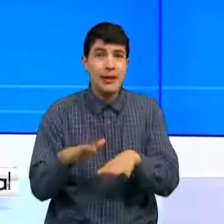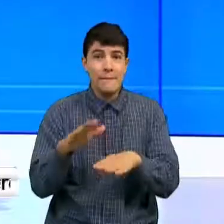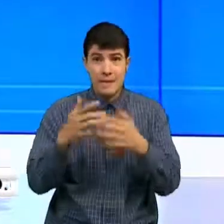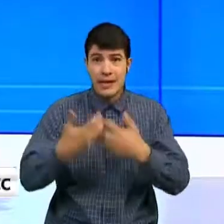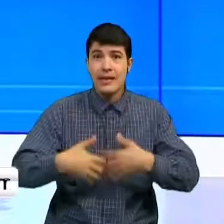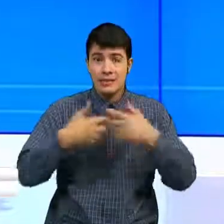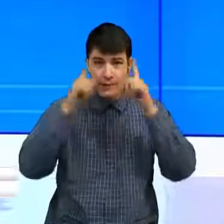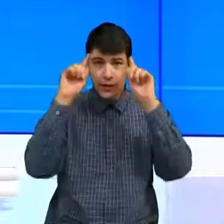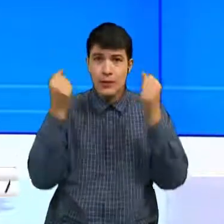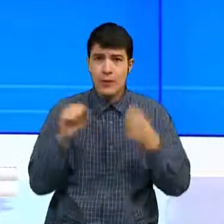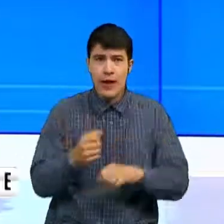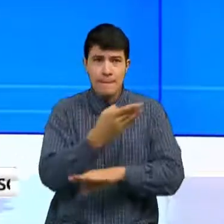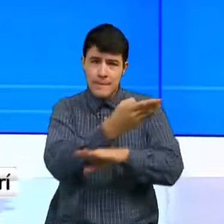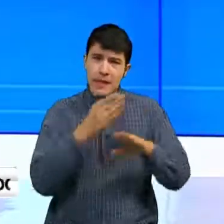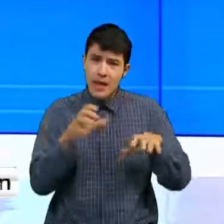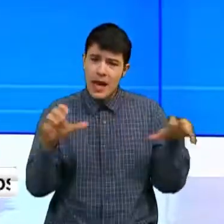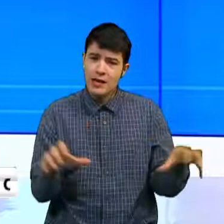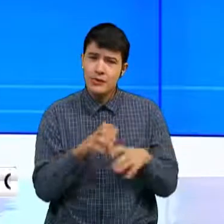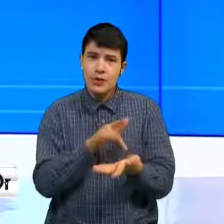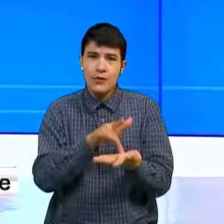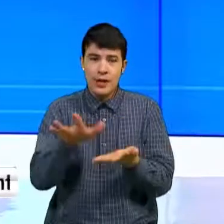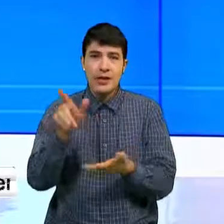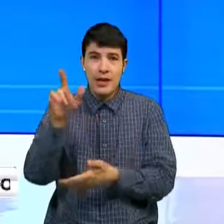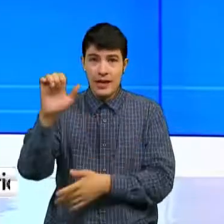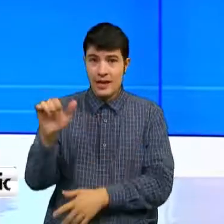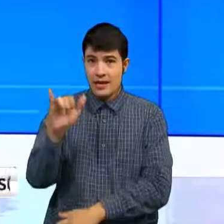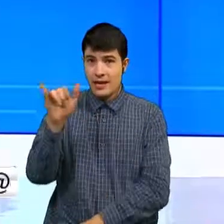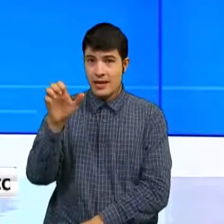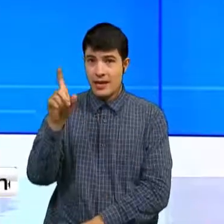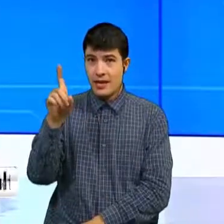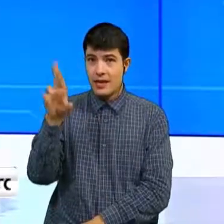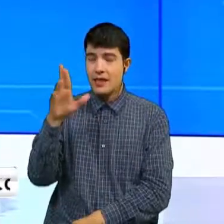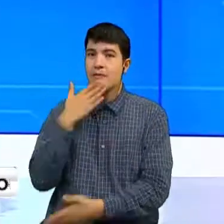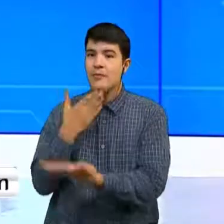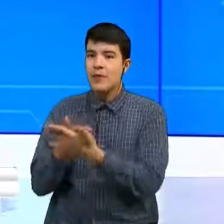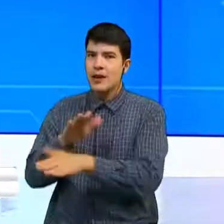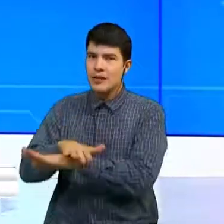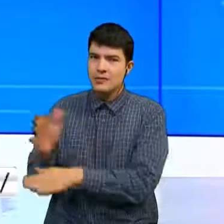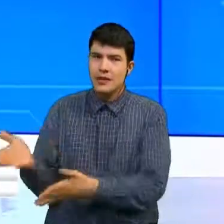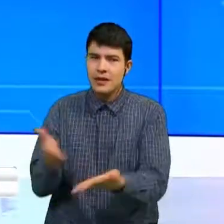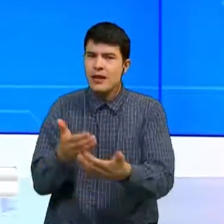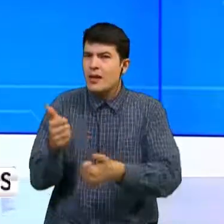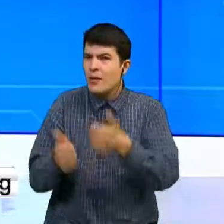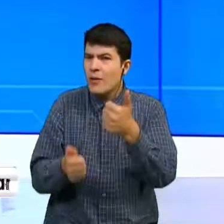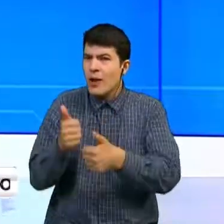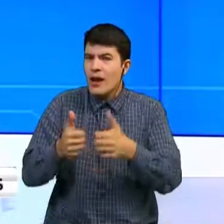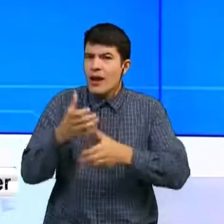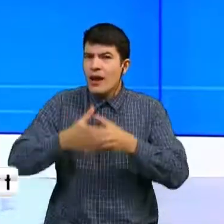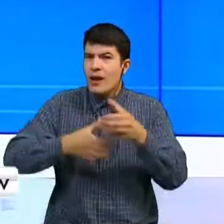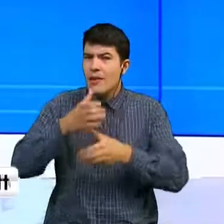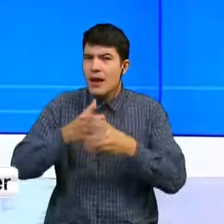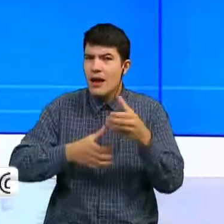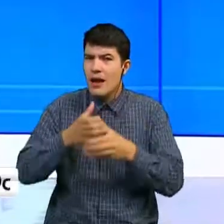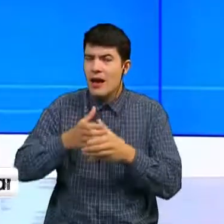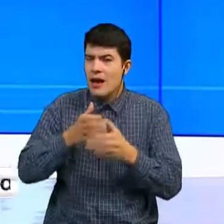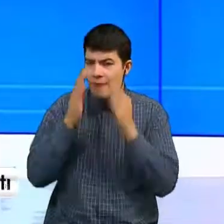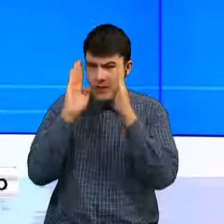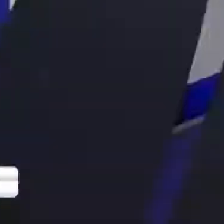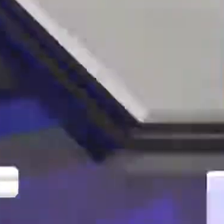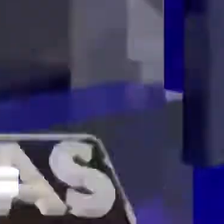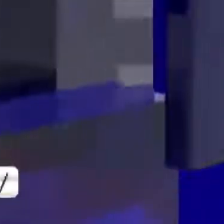acciones urgentes nuestro compañero hay de los gatos se encuentra en la zona de verbenas tardes y que ha pedido concretamente la cámara de comercio ante esta